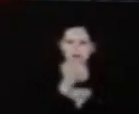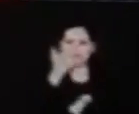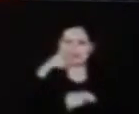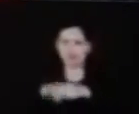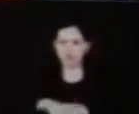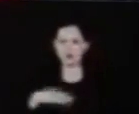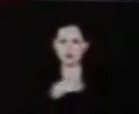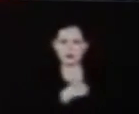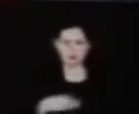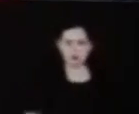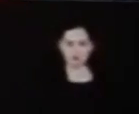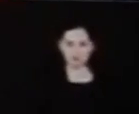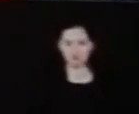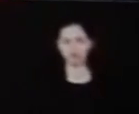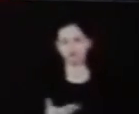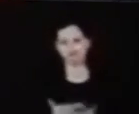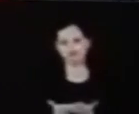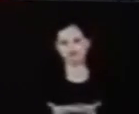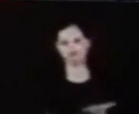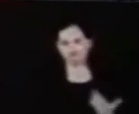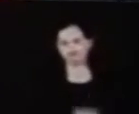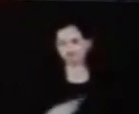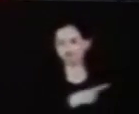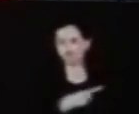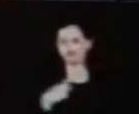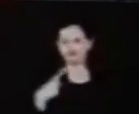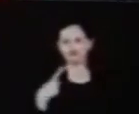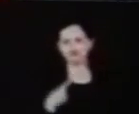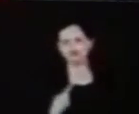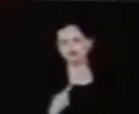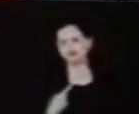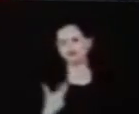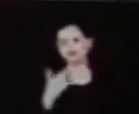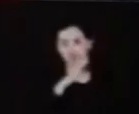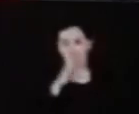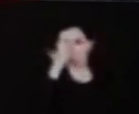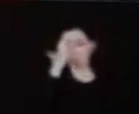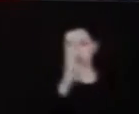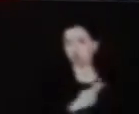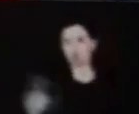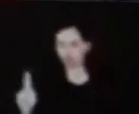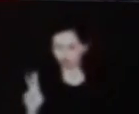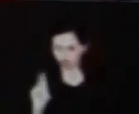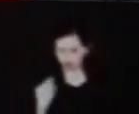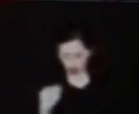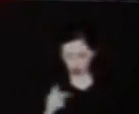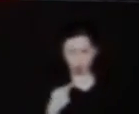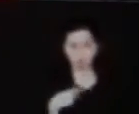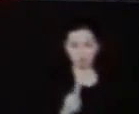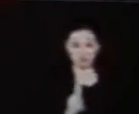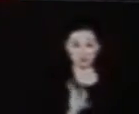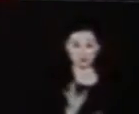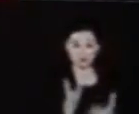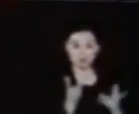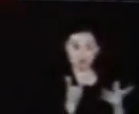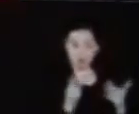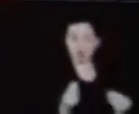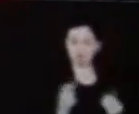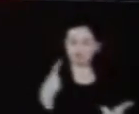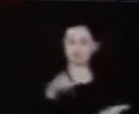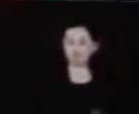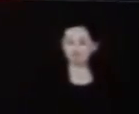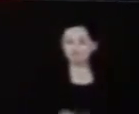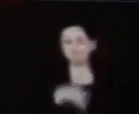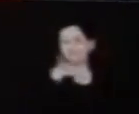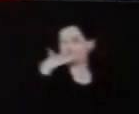municipales, se debe reconocer, sin generalizar, que muchos están movidos por la